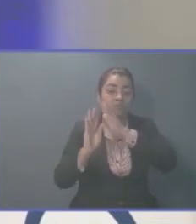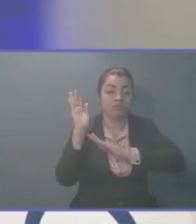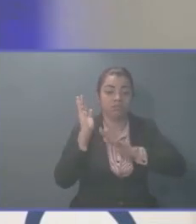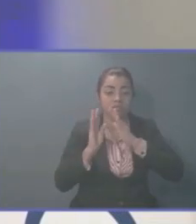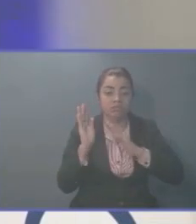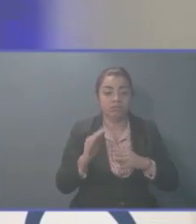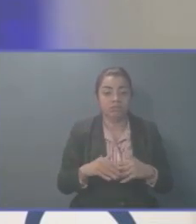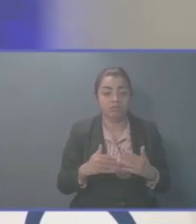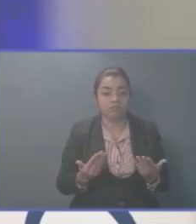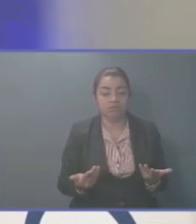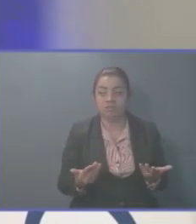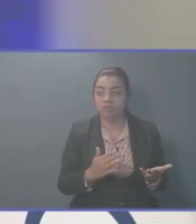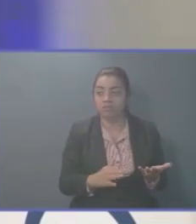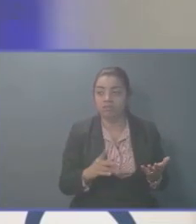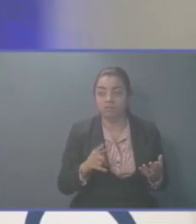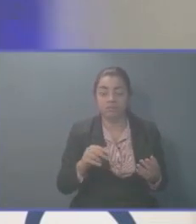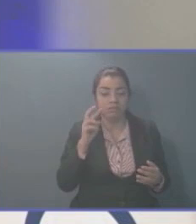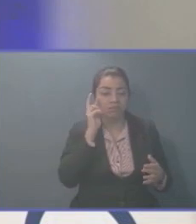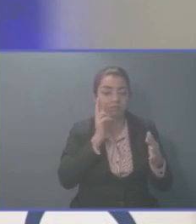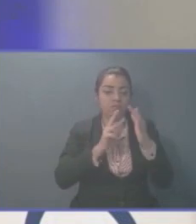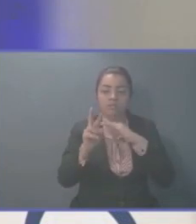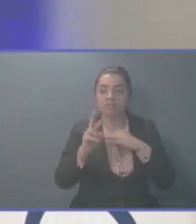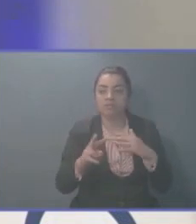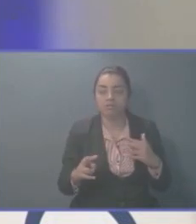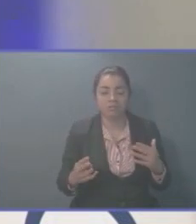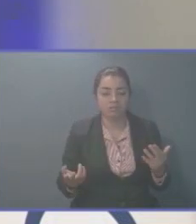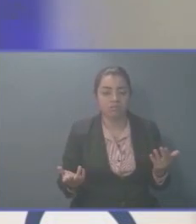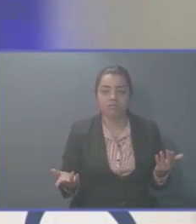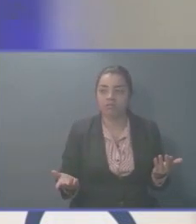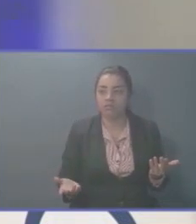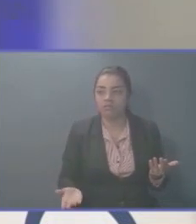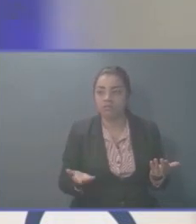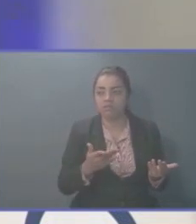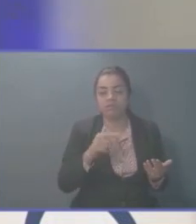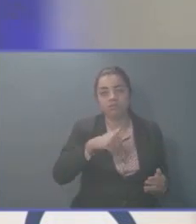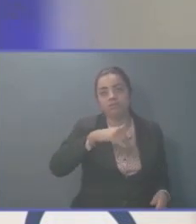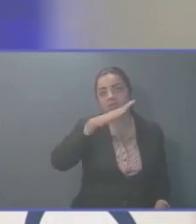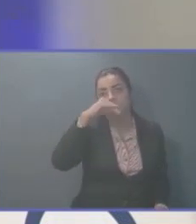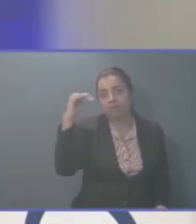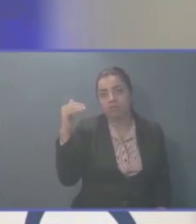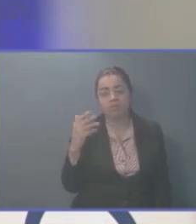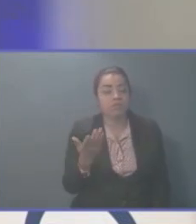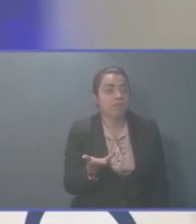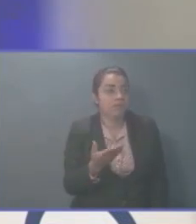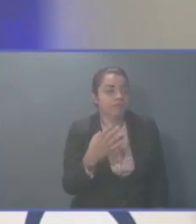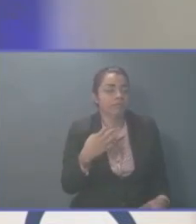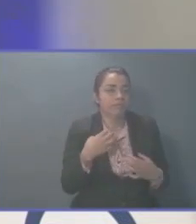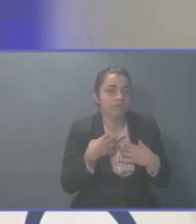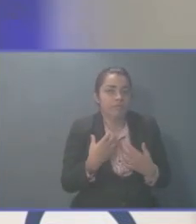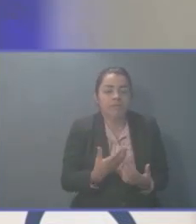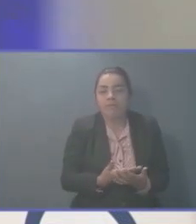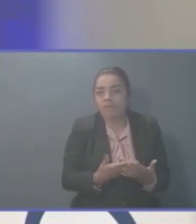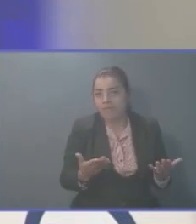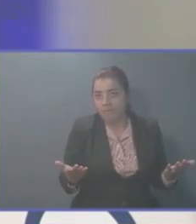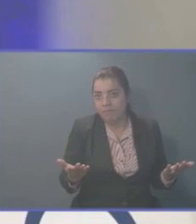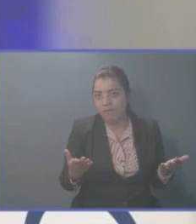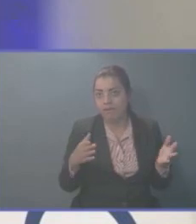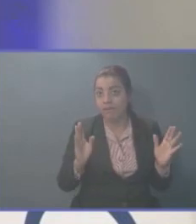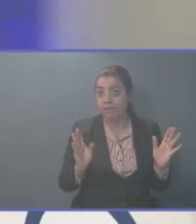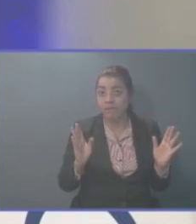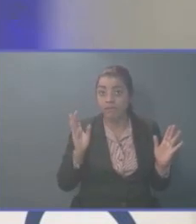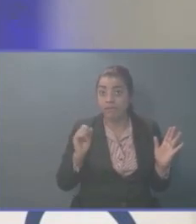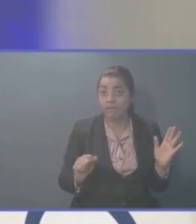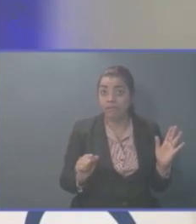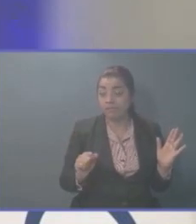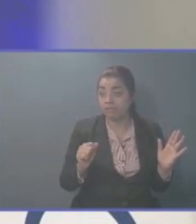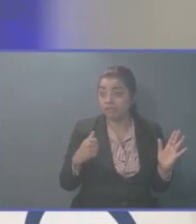nos ponga en perspectiva justamente todo lo que el país ha vivido, por eso estamos donde estamos, pero sobre todo